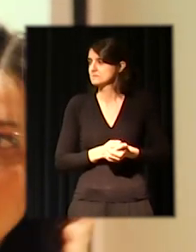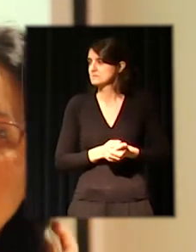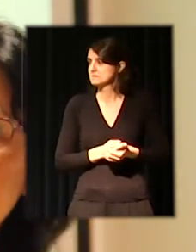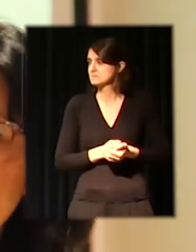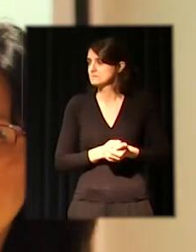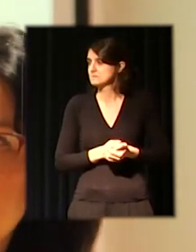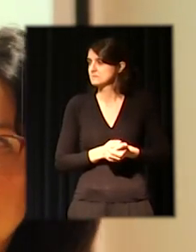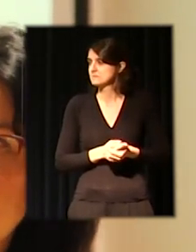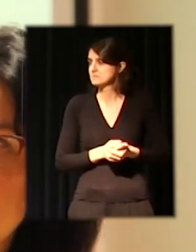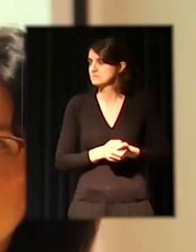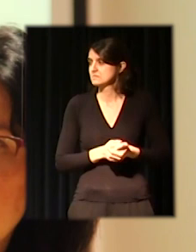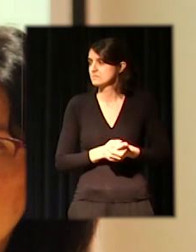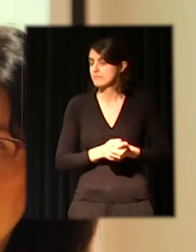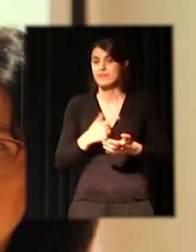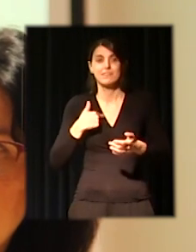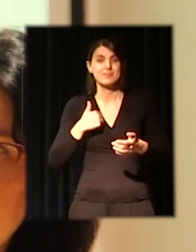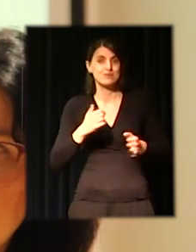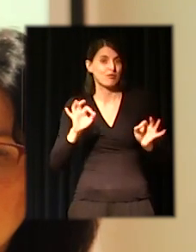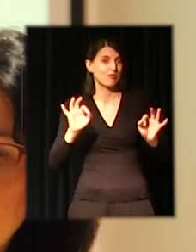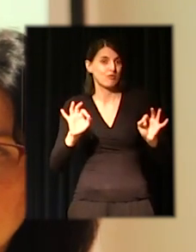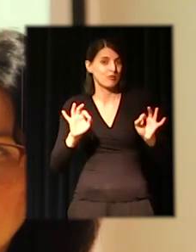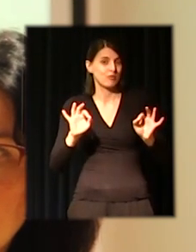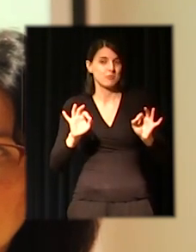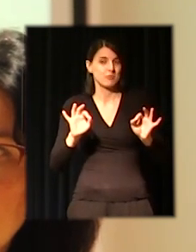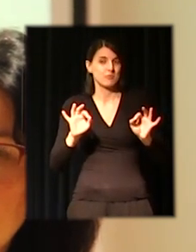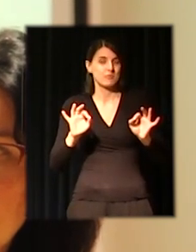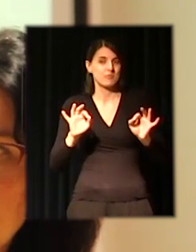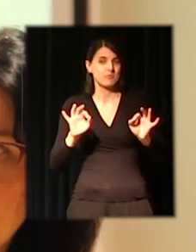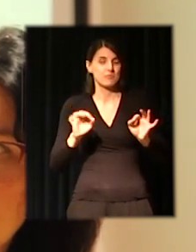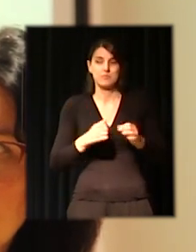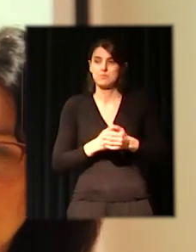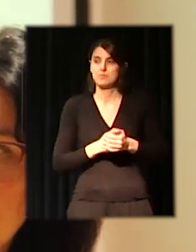estamos poniendo de evidencia es precisamente